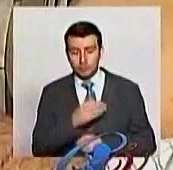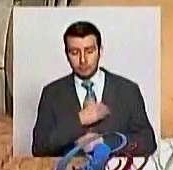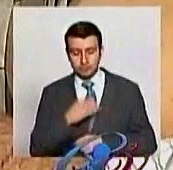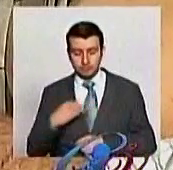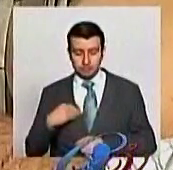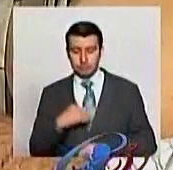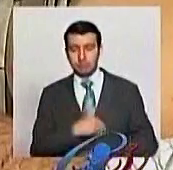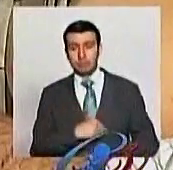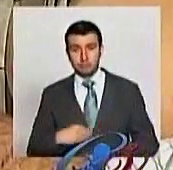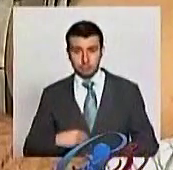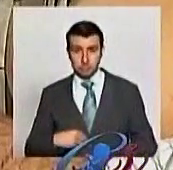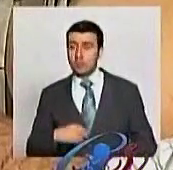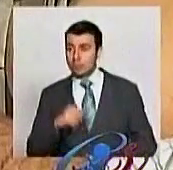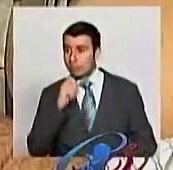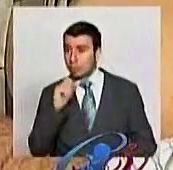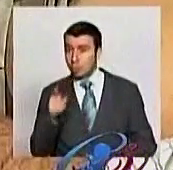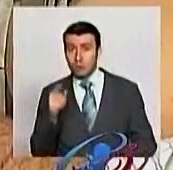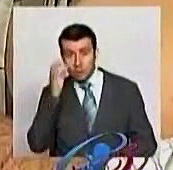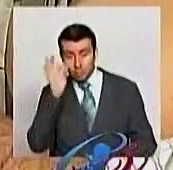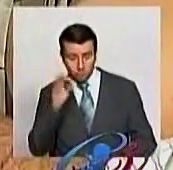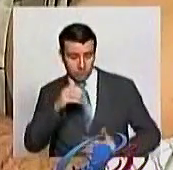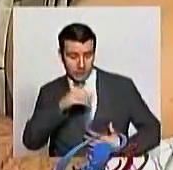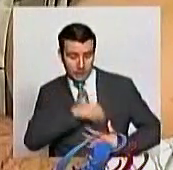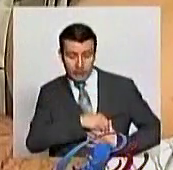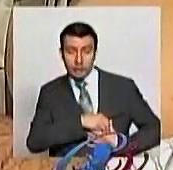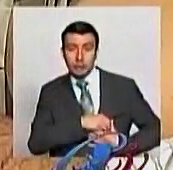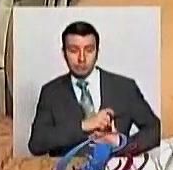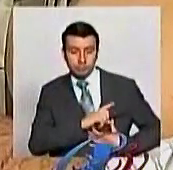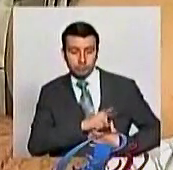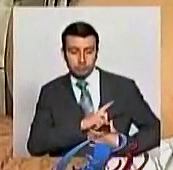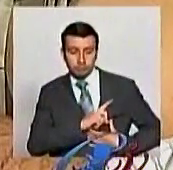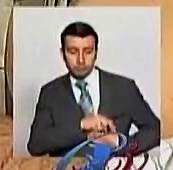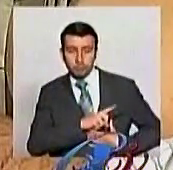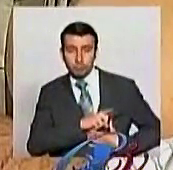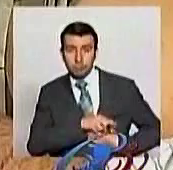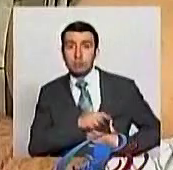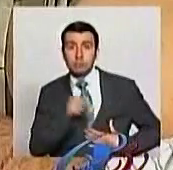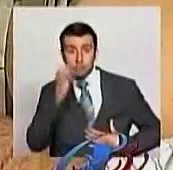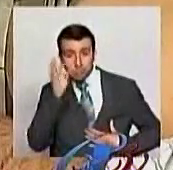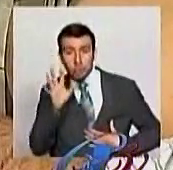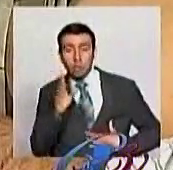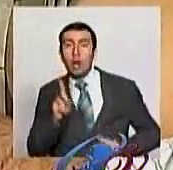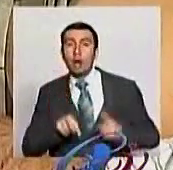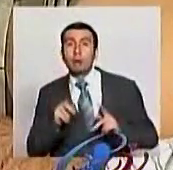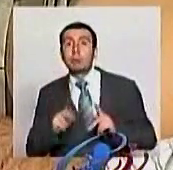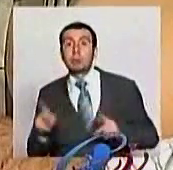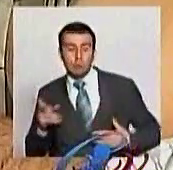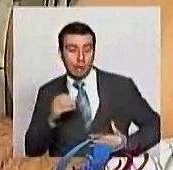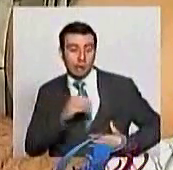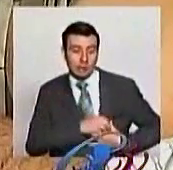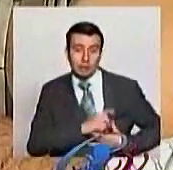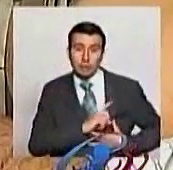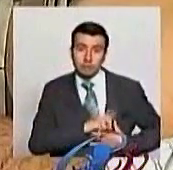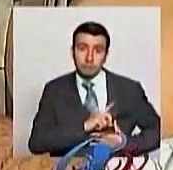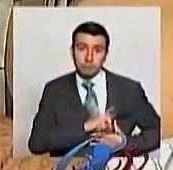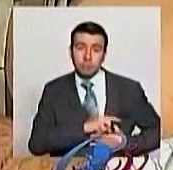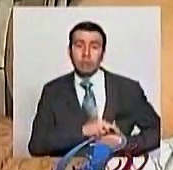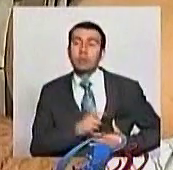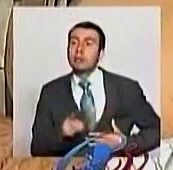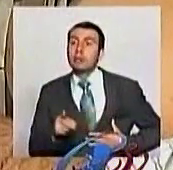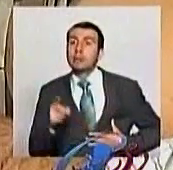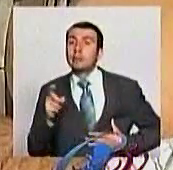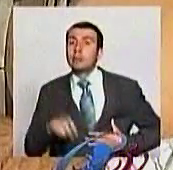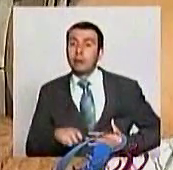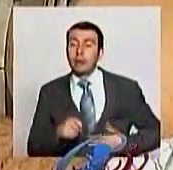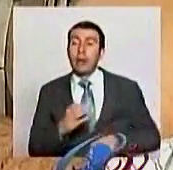preguntarle al paciente si él tiene un marcapaso, porque los pacientes con marcapaso tienen que tener